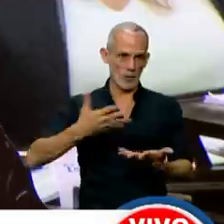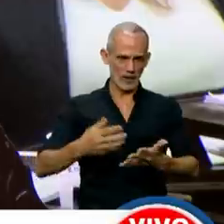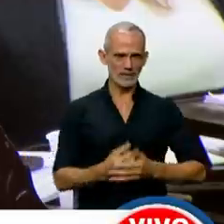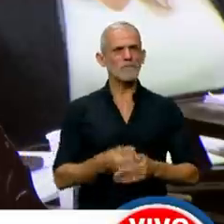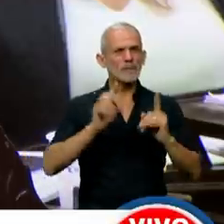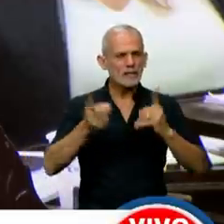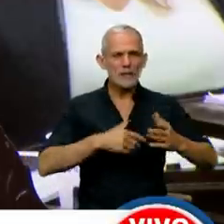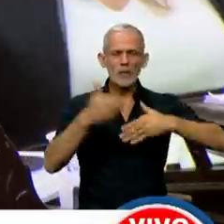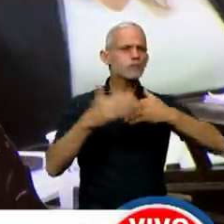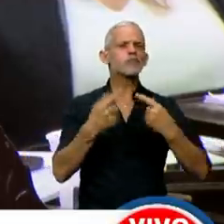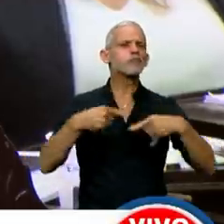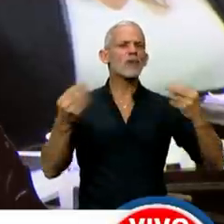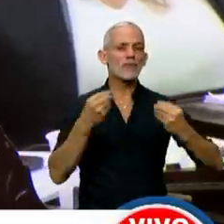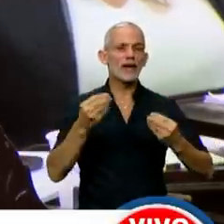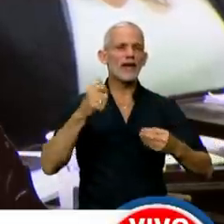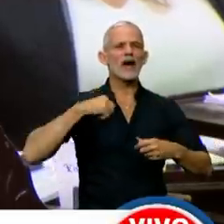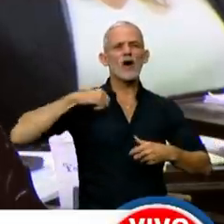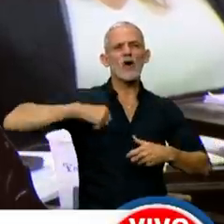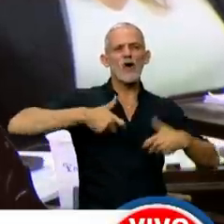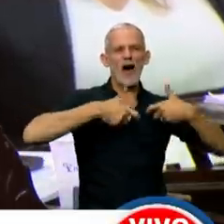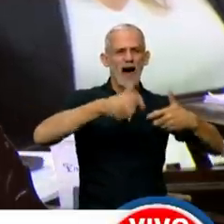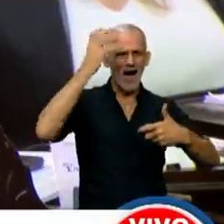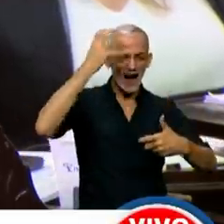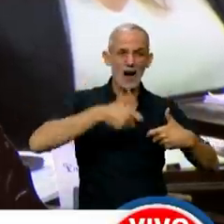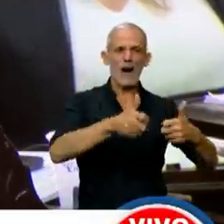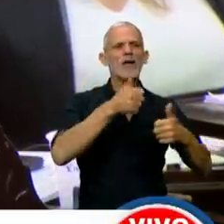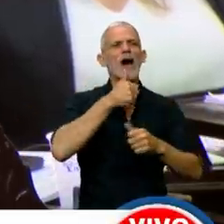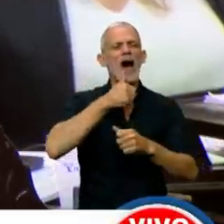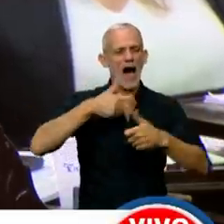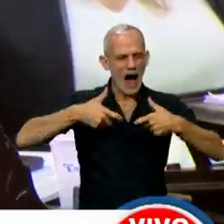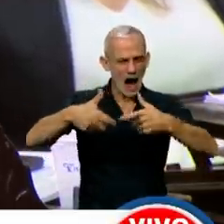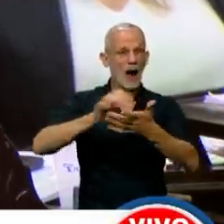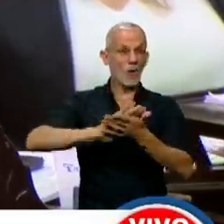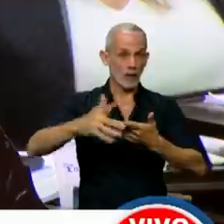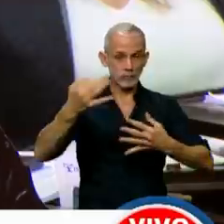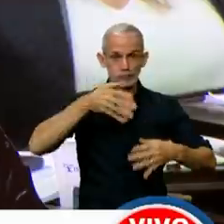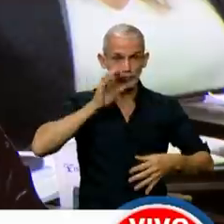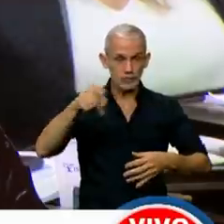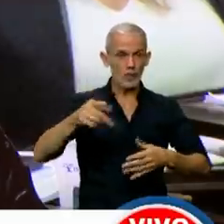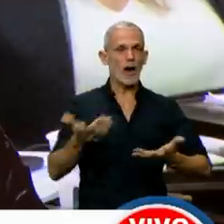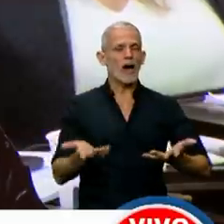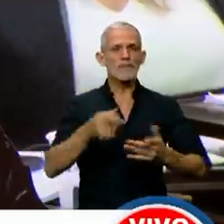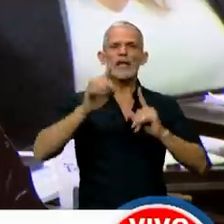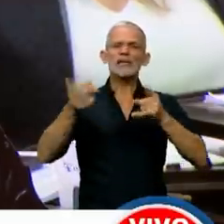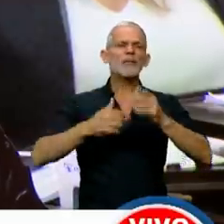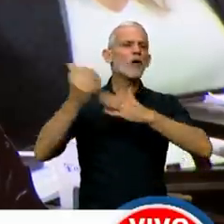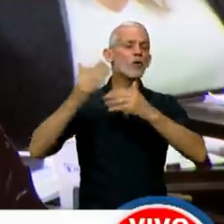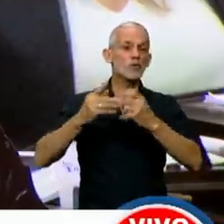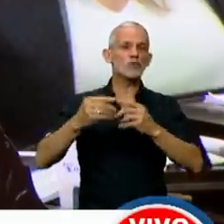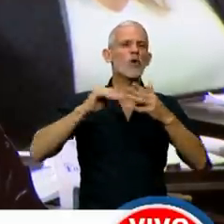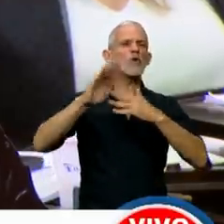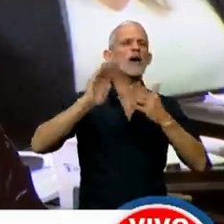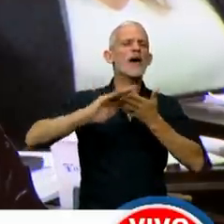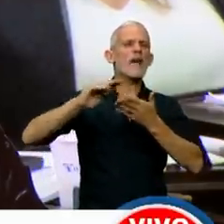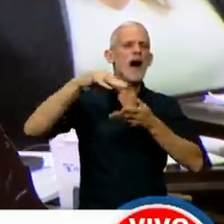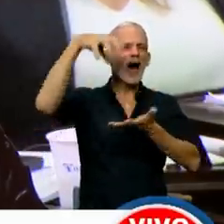obras de cloaca de agua potable está también la construcción de la nueva terminal